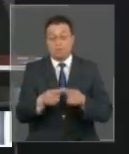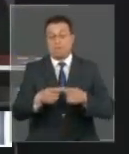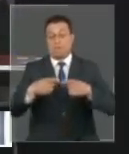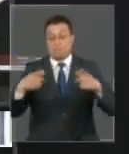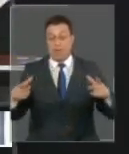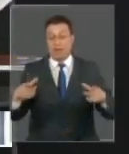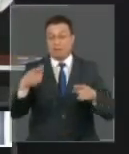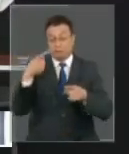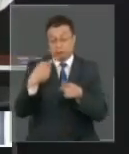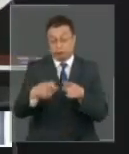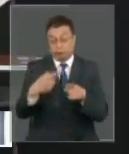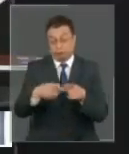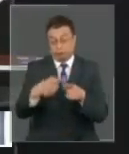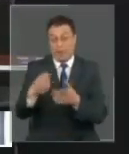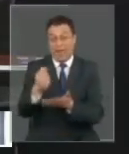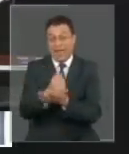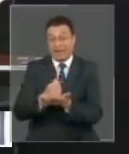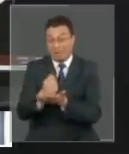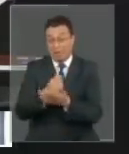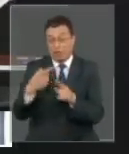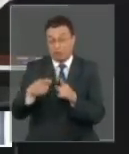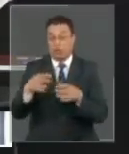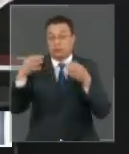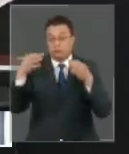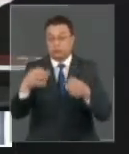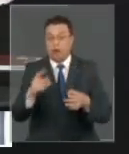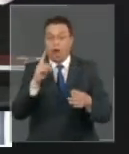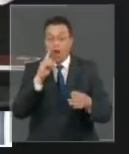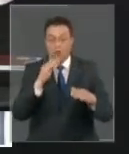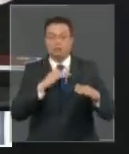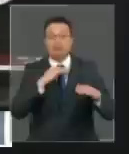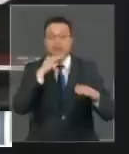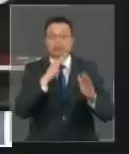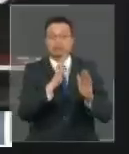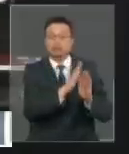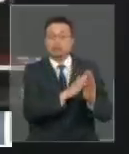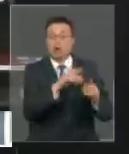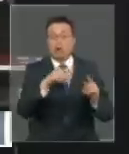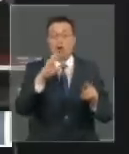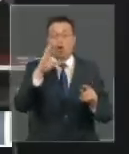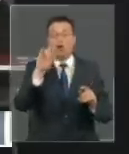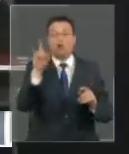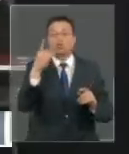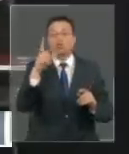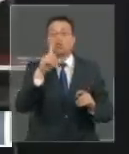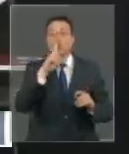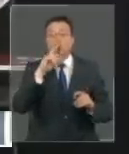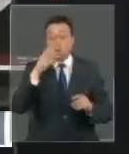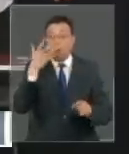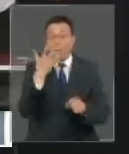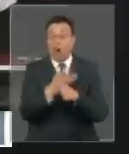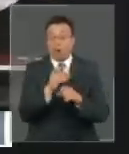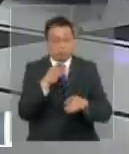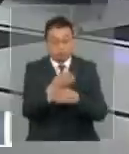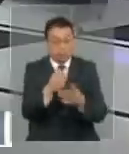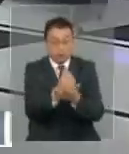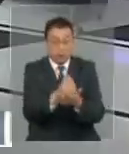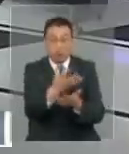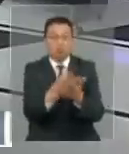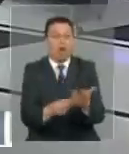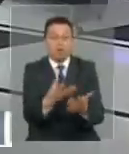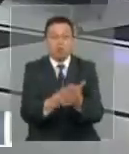universo de medicamentos disponibles, van a estar efectivamente disponibles. Si hoy día van a los consultorios, uno de los mayores problemas es que los medicamentos no